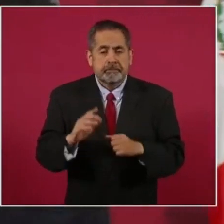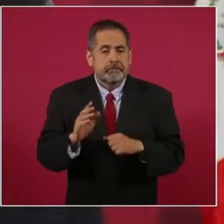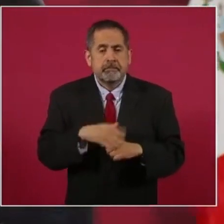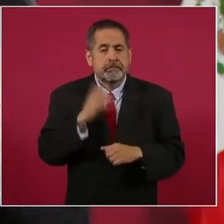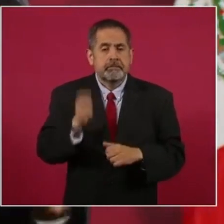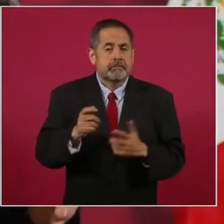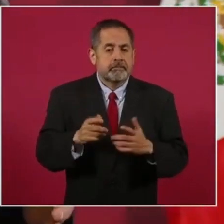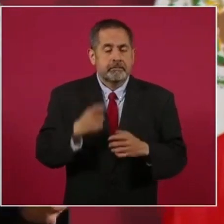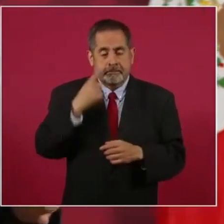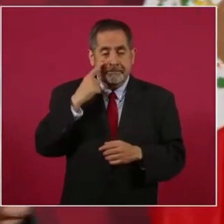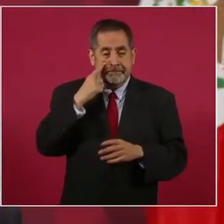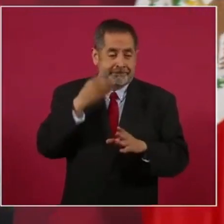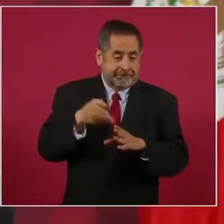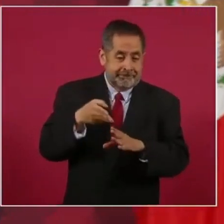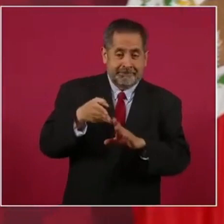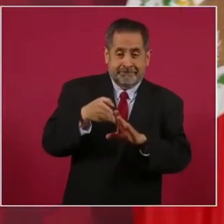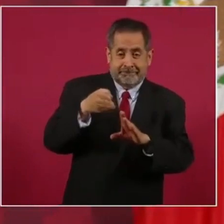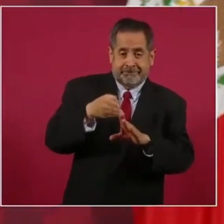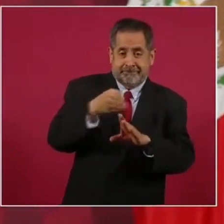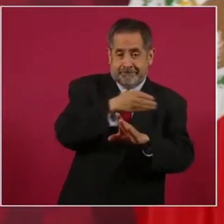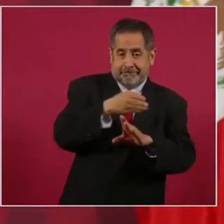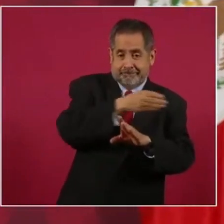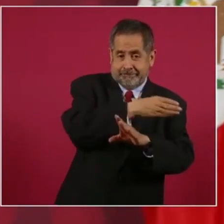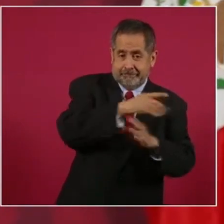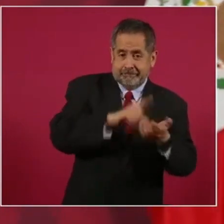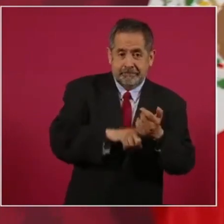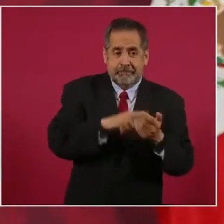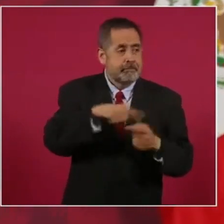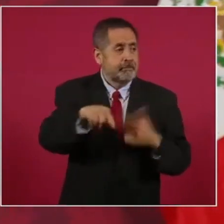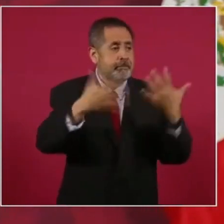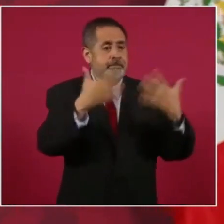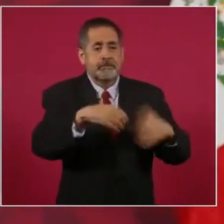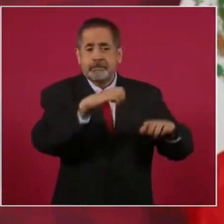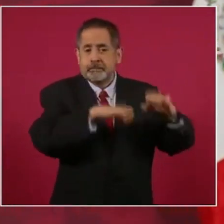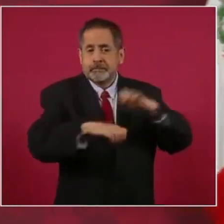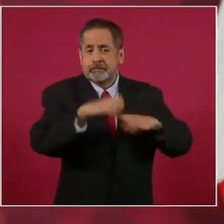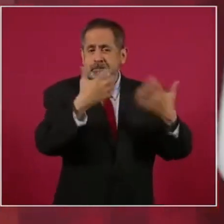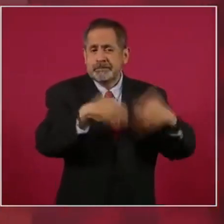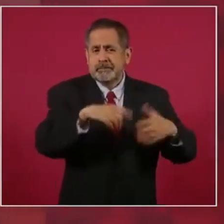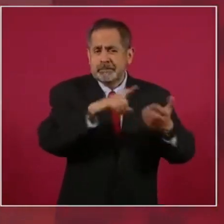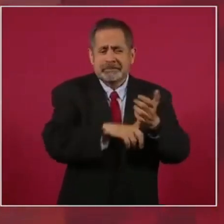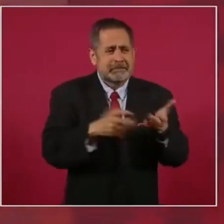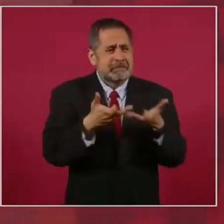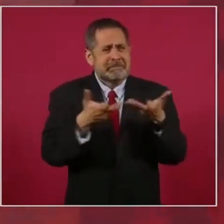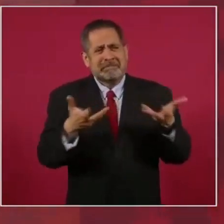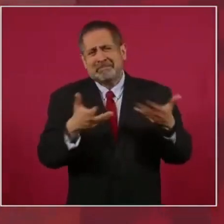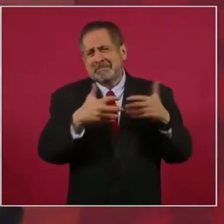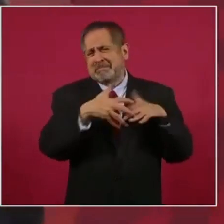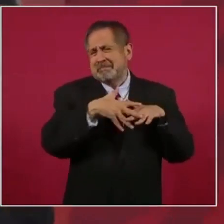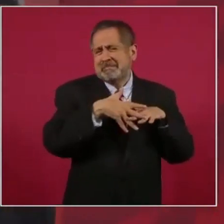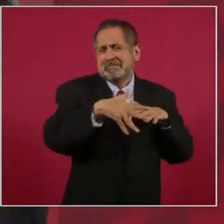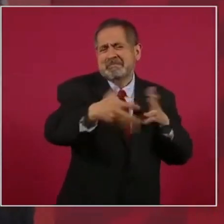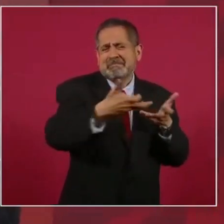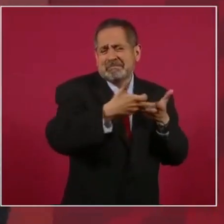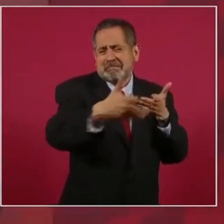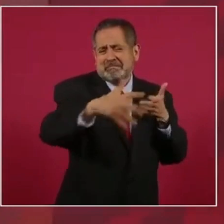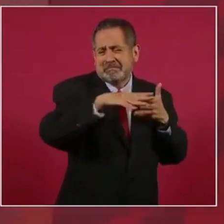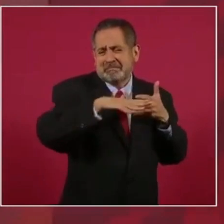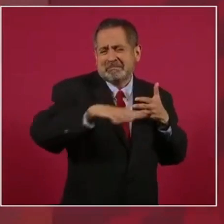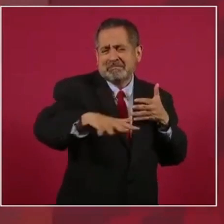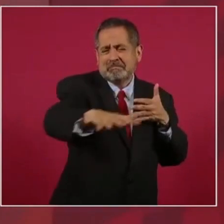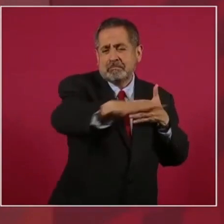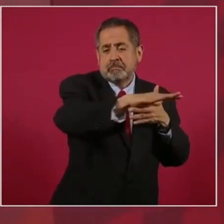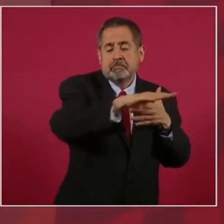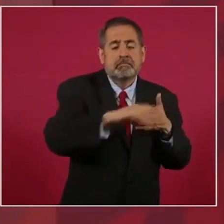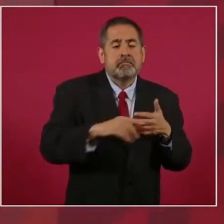Porque antes estas compañías tenían grandes extensiones de terrenos con